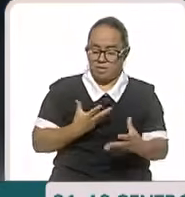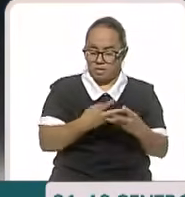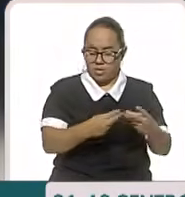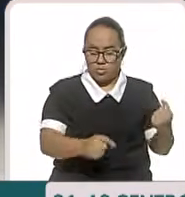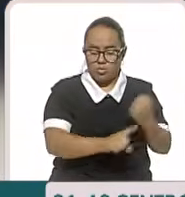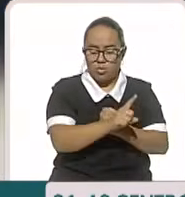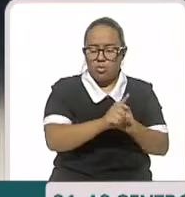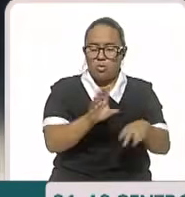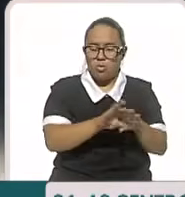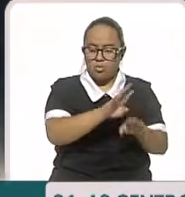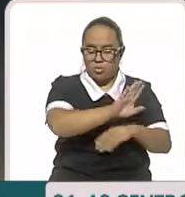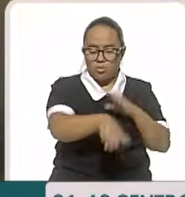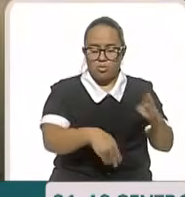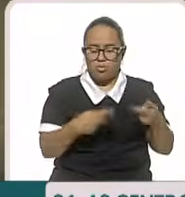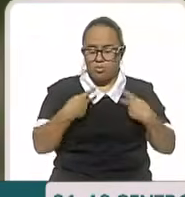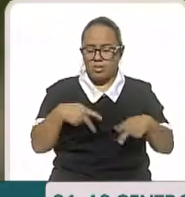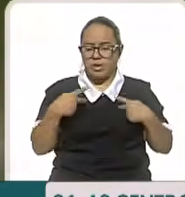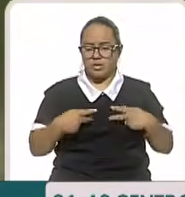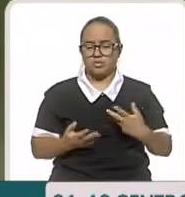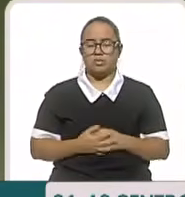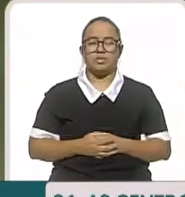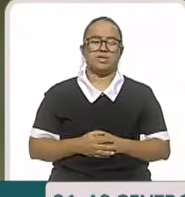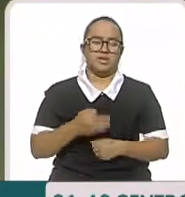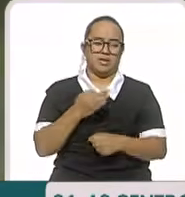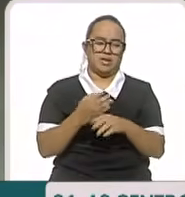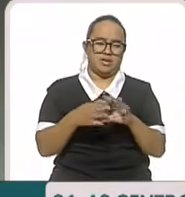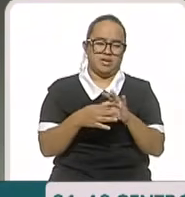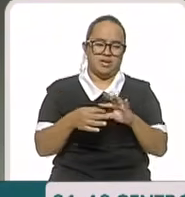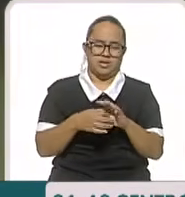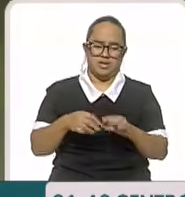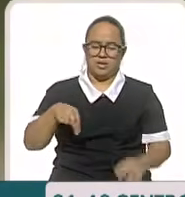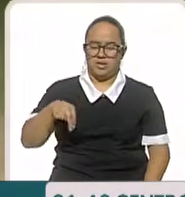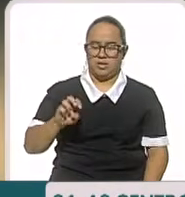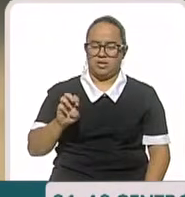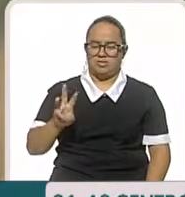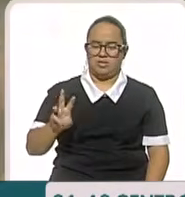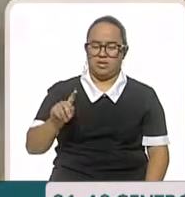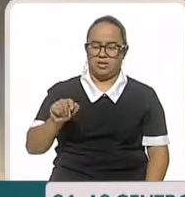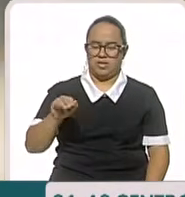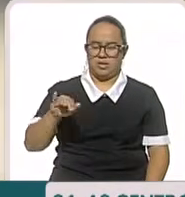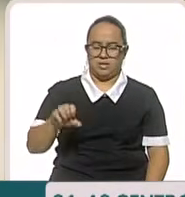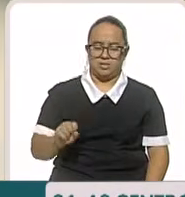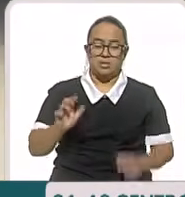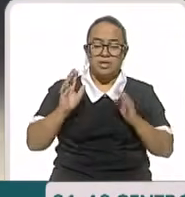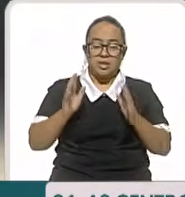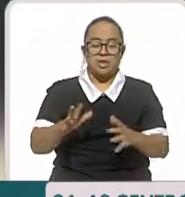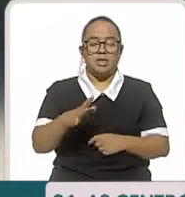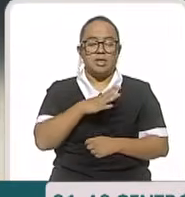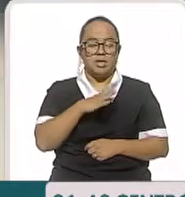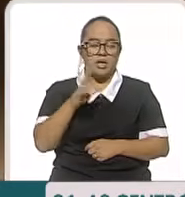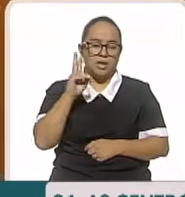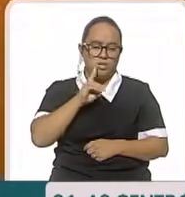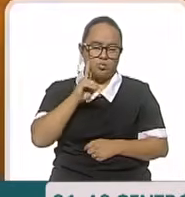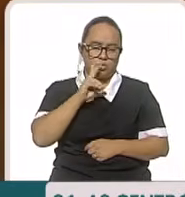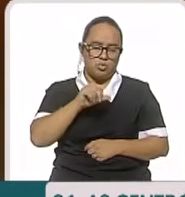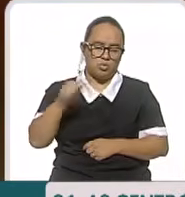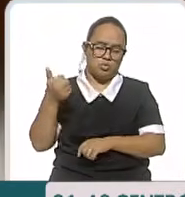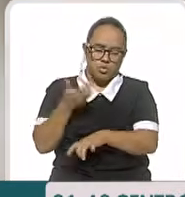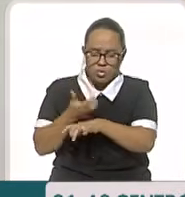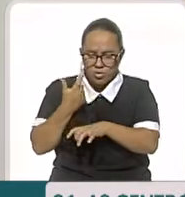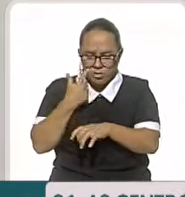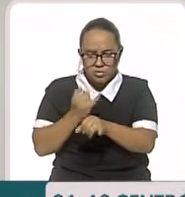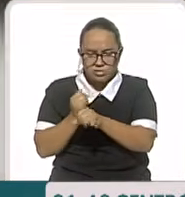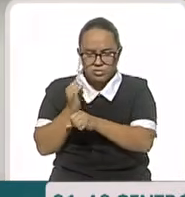ha pedido nada y este reporte que señalas del New York Times, pues se ha verificado por otros medios también en Estados